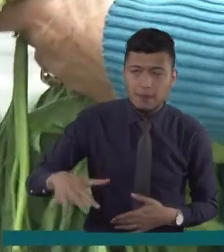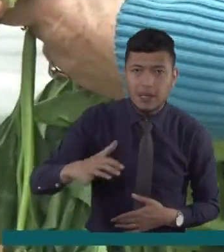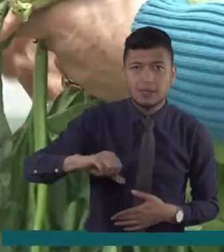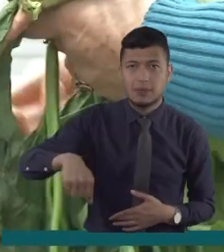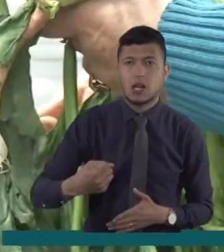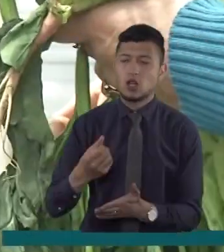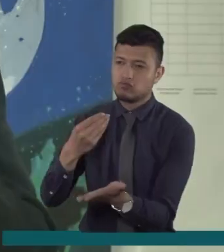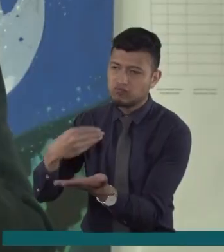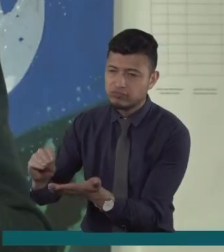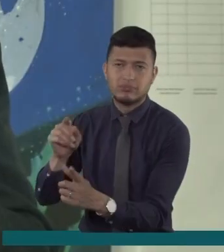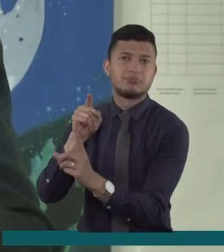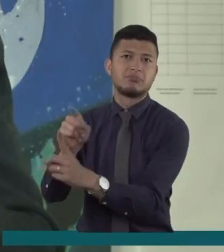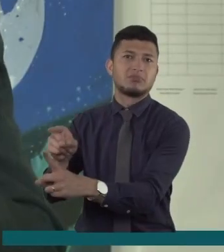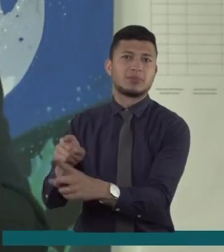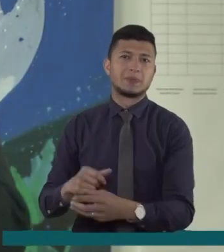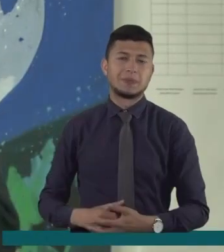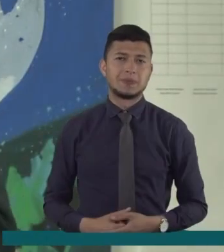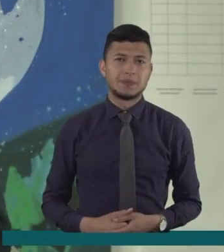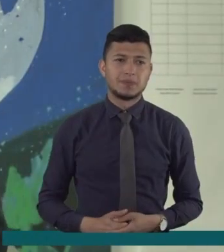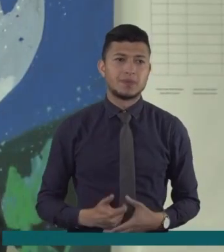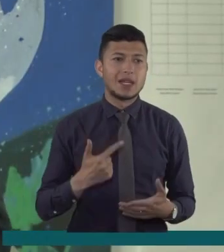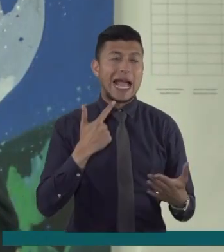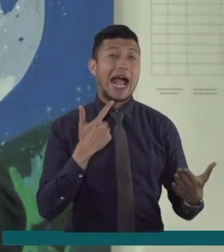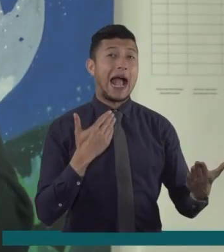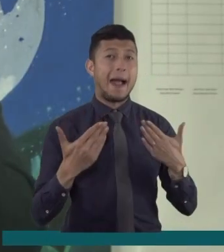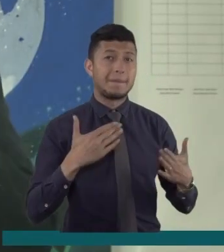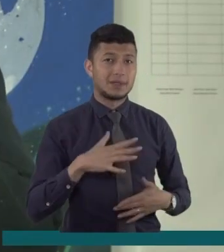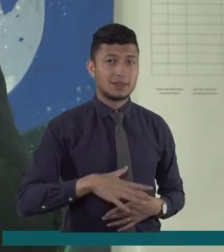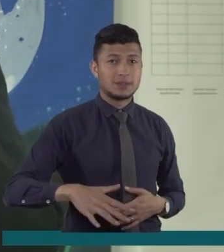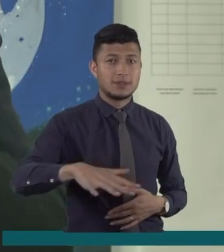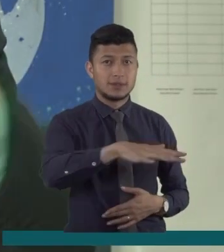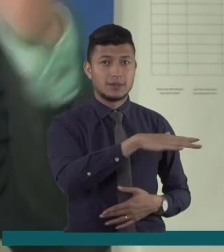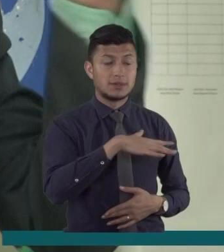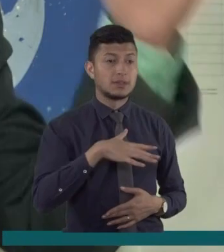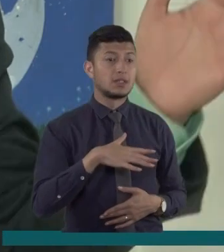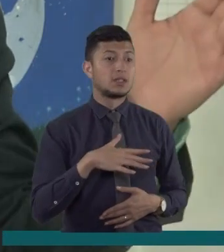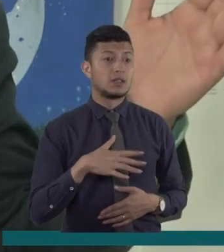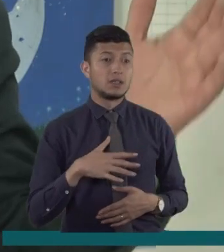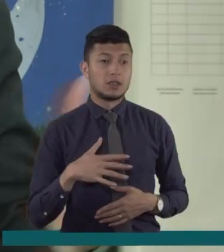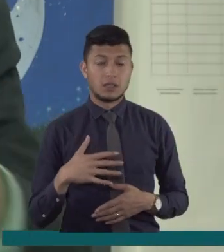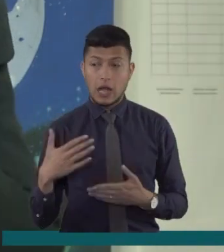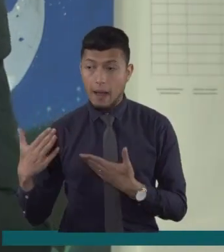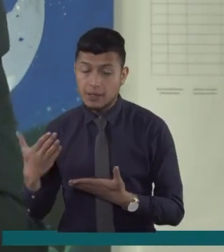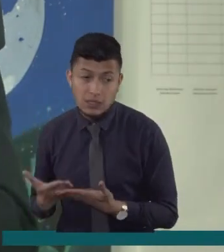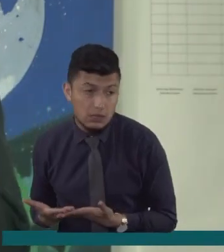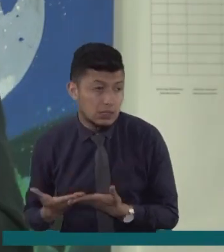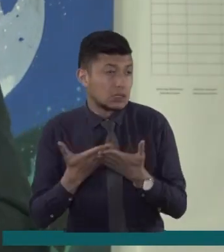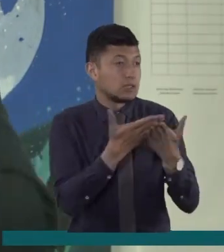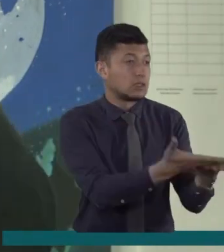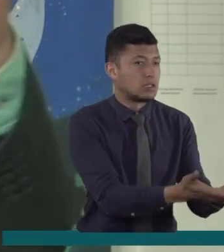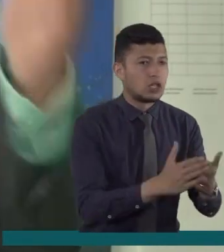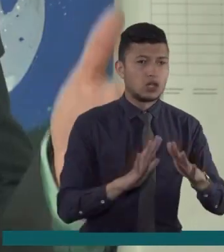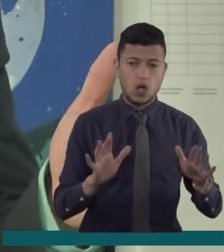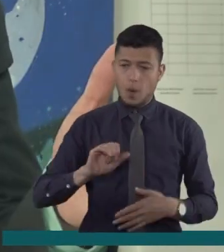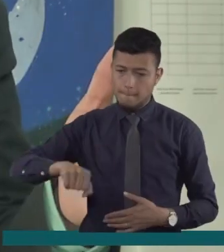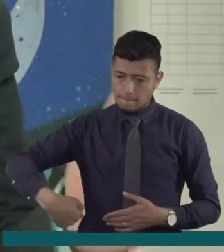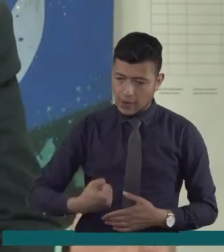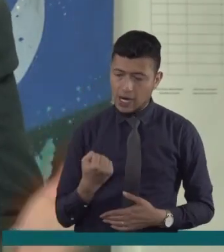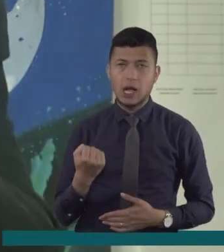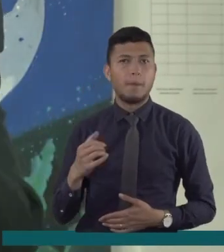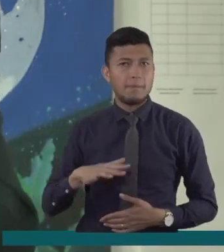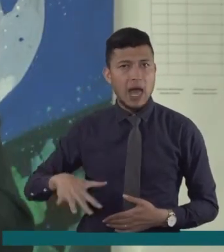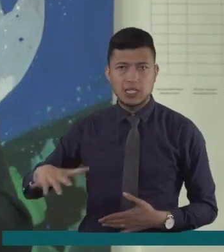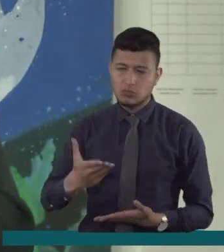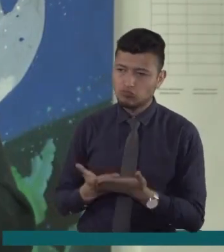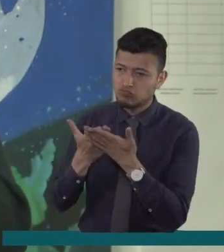las plazas municipales evitar que nuestros campesinos tengan que llevar sus productos a la capital sino que directamente lo hagan en nuestra Plaza